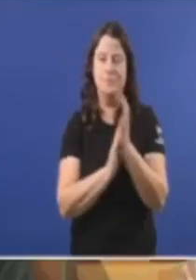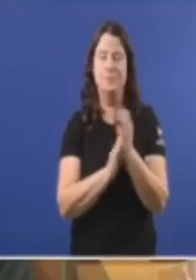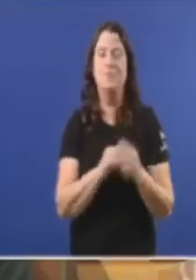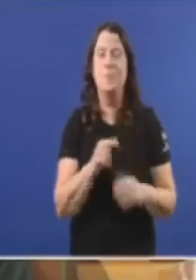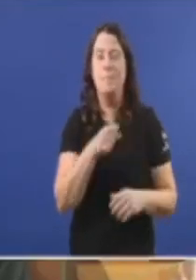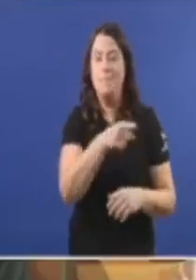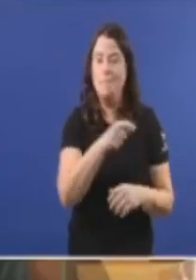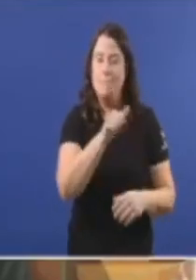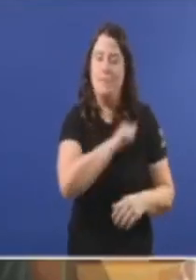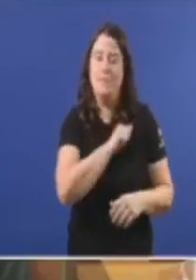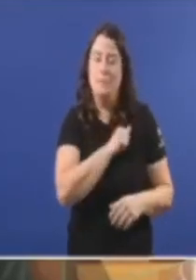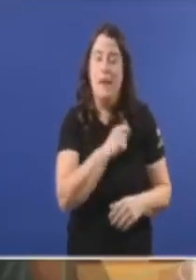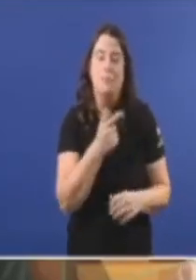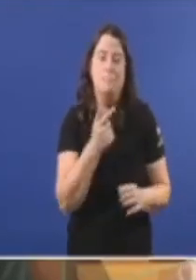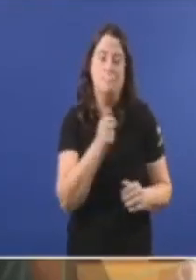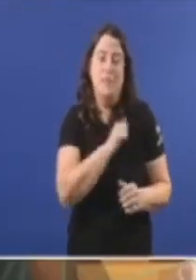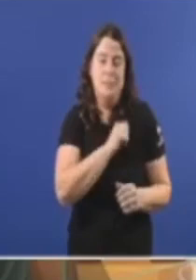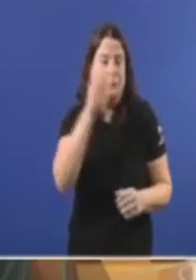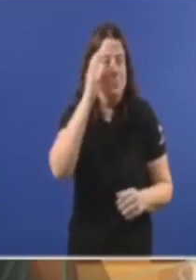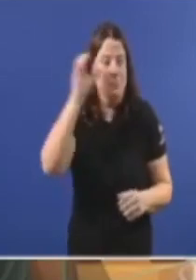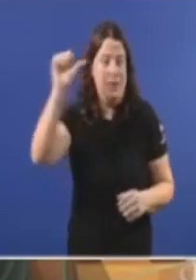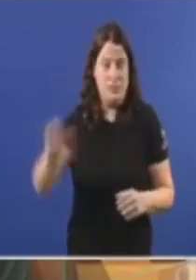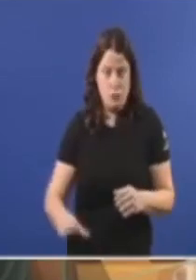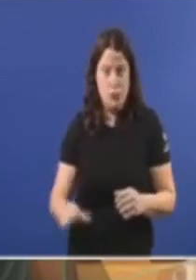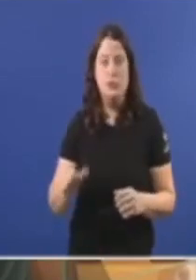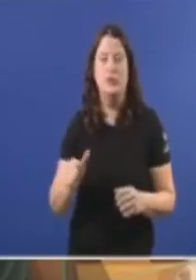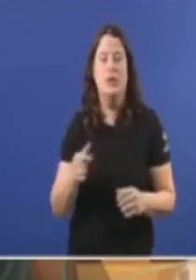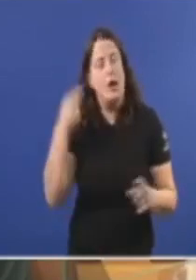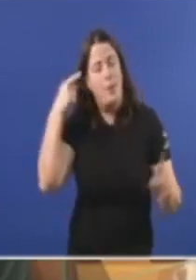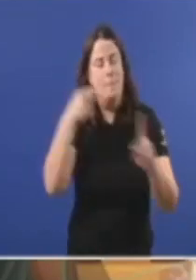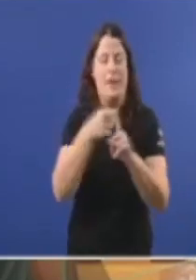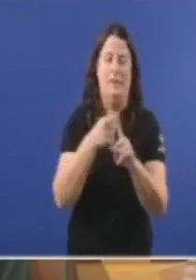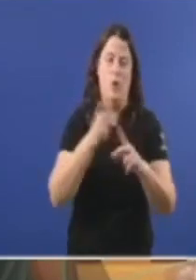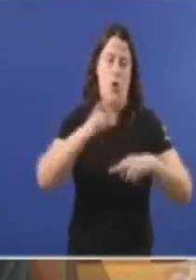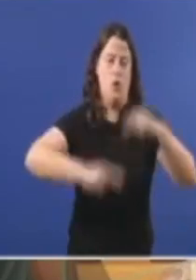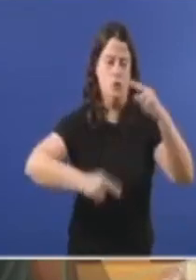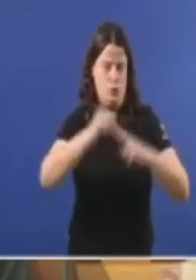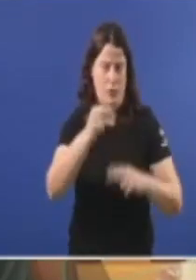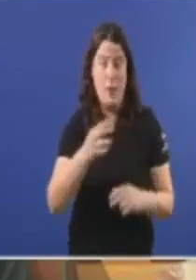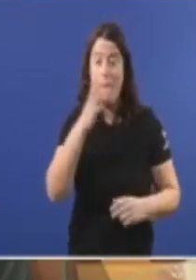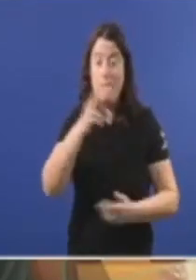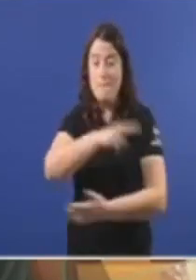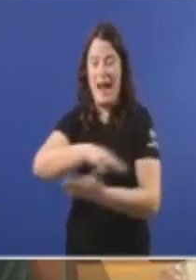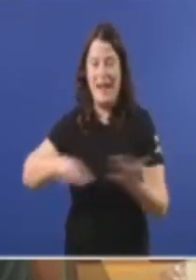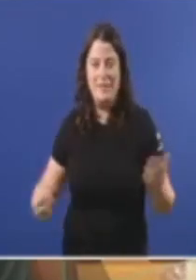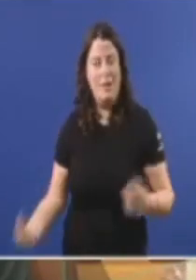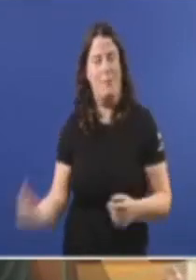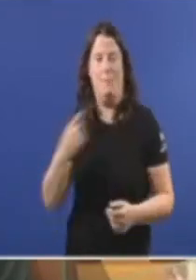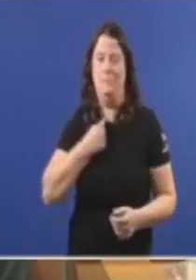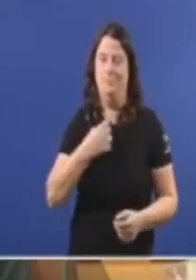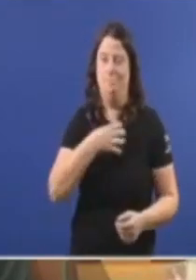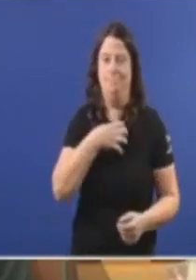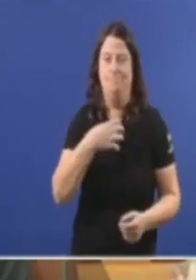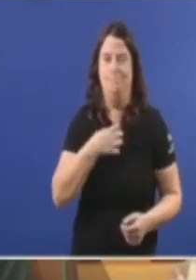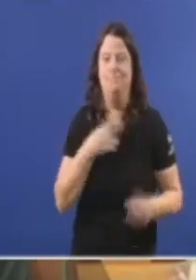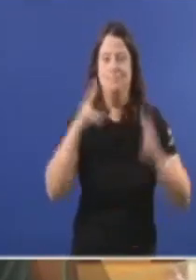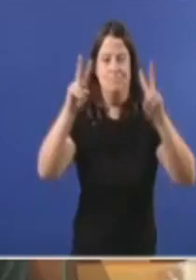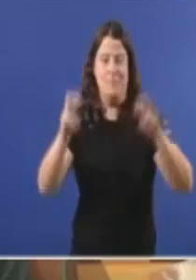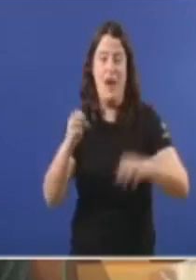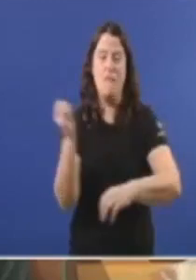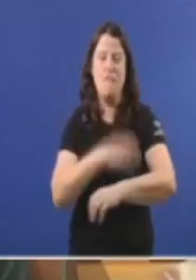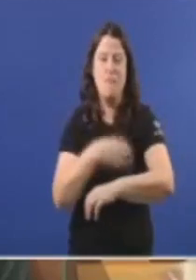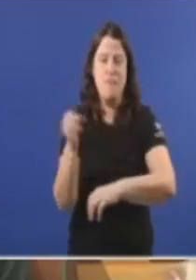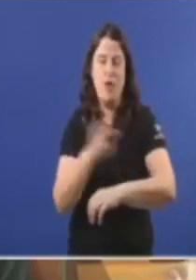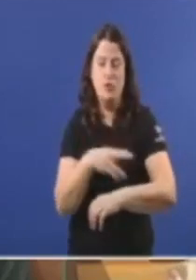Espero que por unha vez escoite con ánimo de construir, porque Galiza non pode perder tamén o tren desos fondos